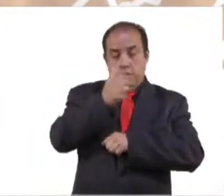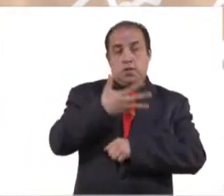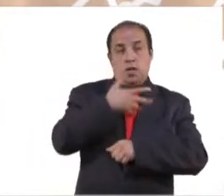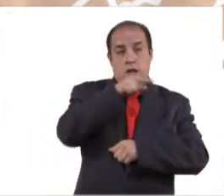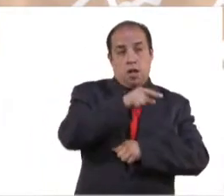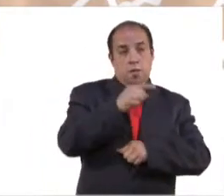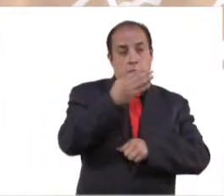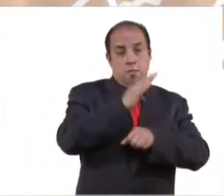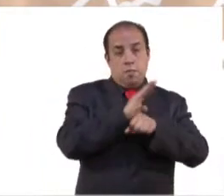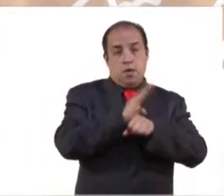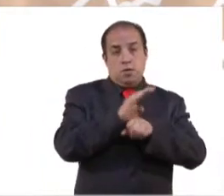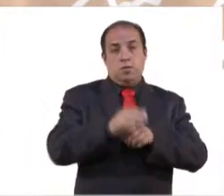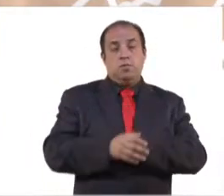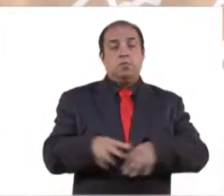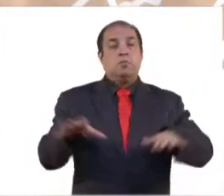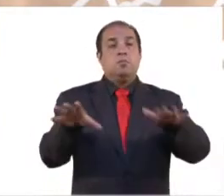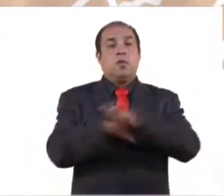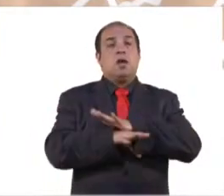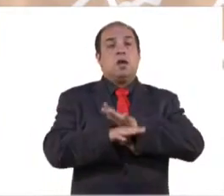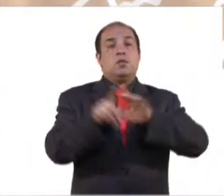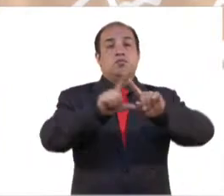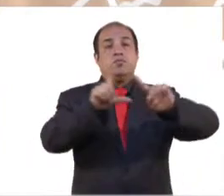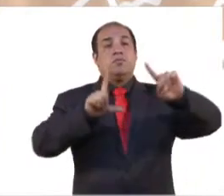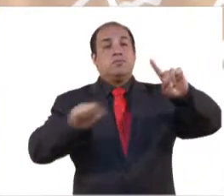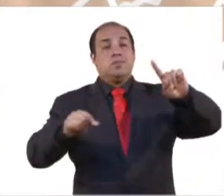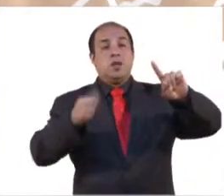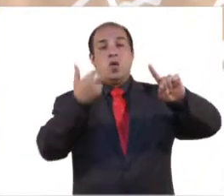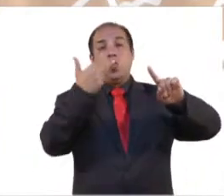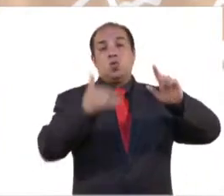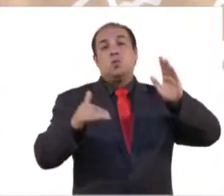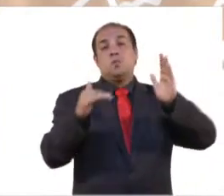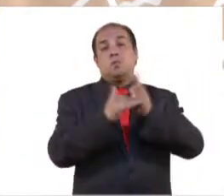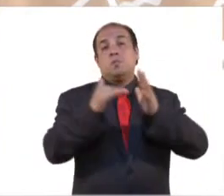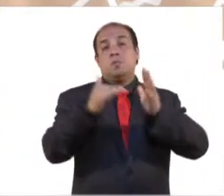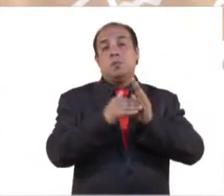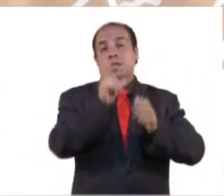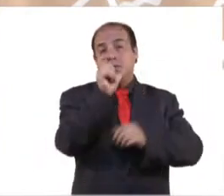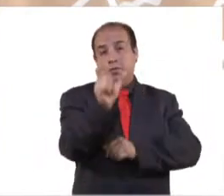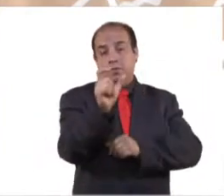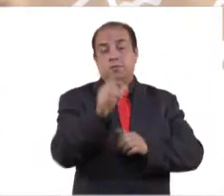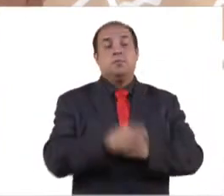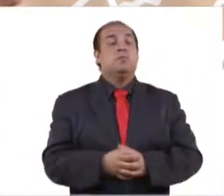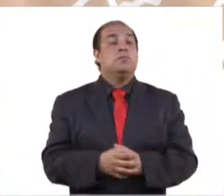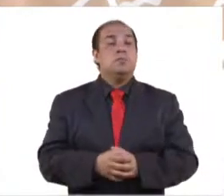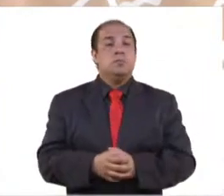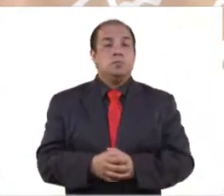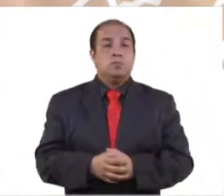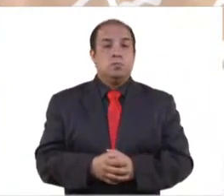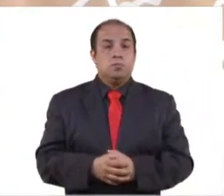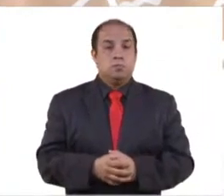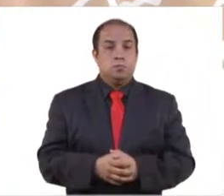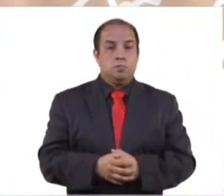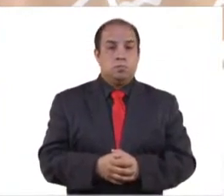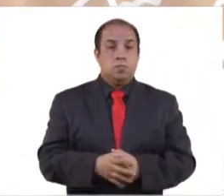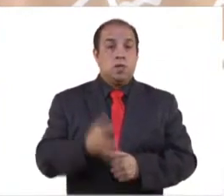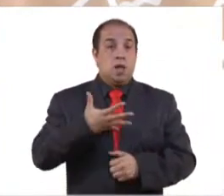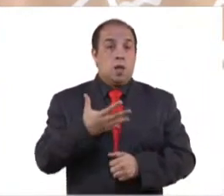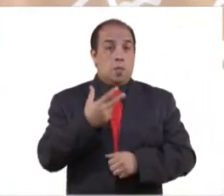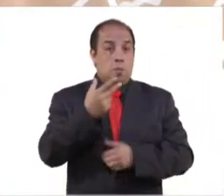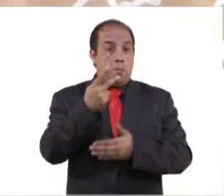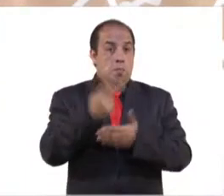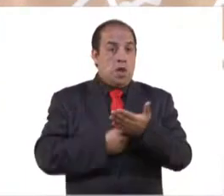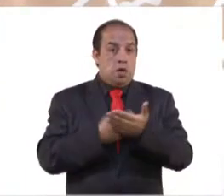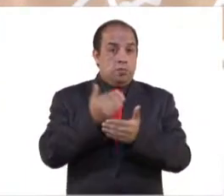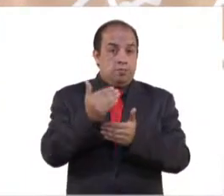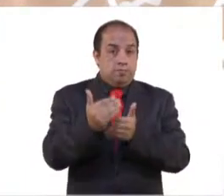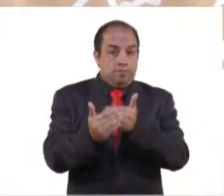Y vamos a cambiar a nivel nacional 8 millones de tarjetas. Estamos en una estrategia paulatina, tenemos de plazo